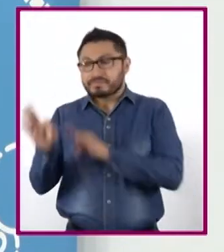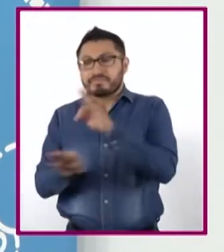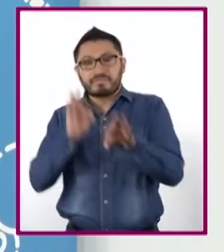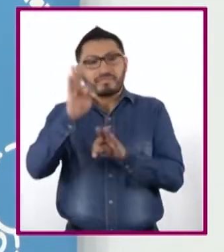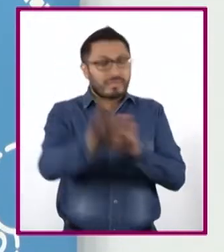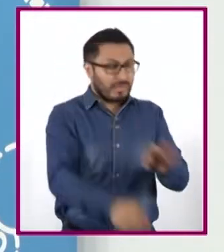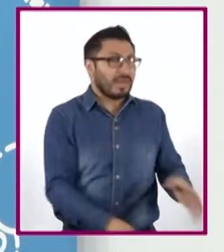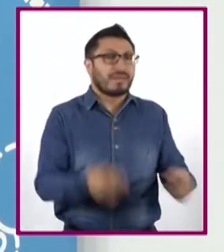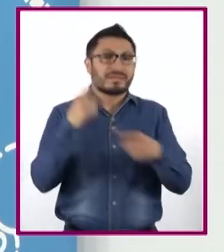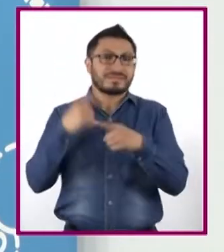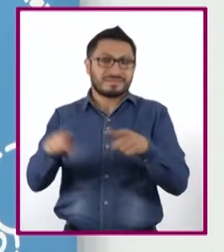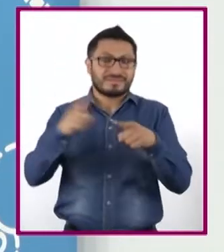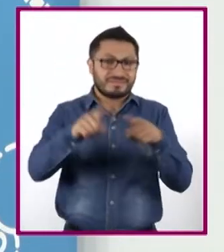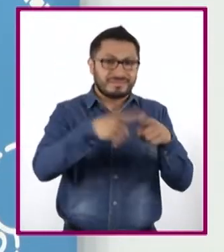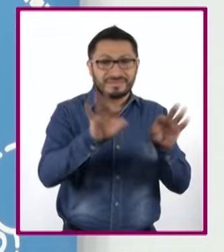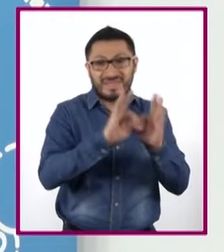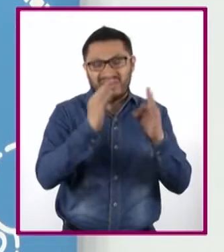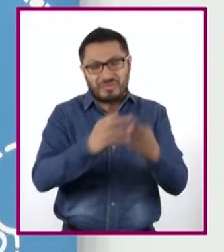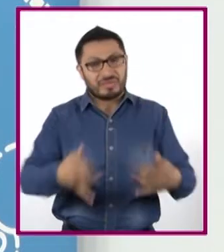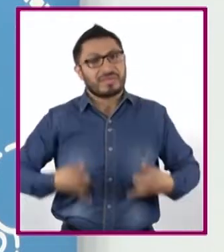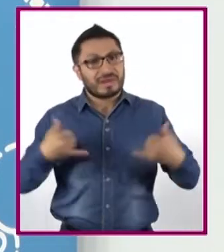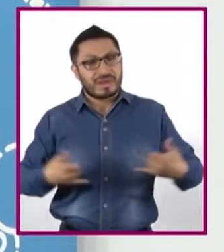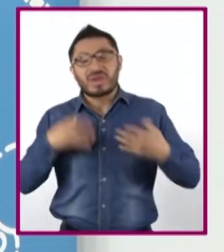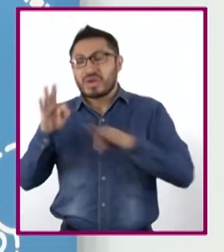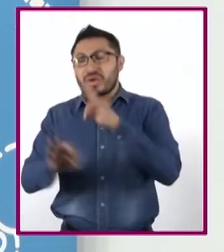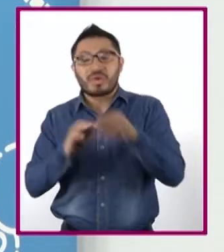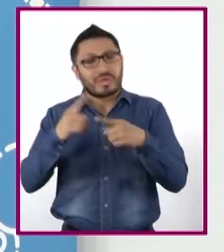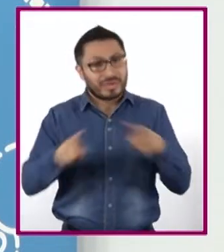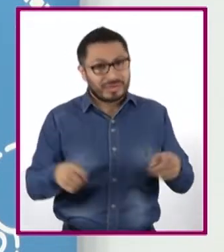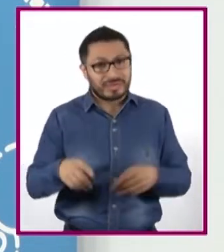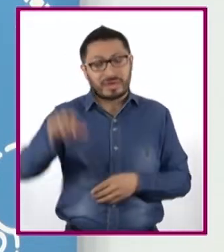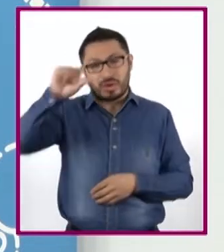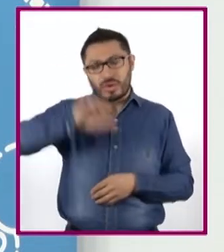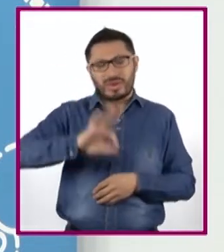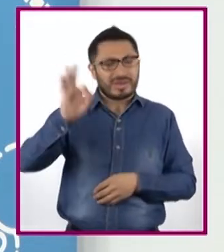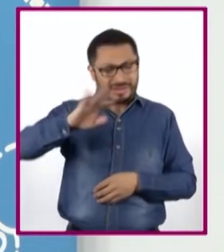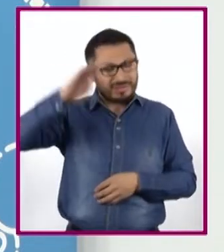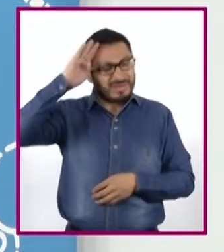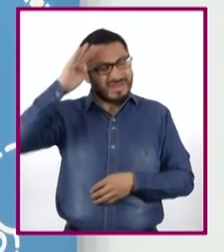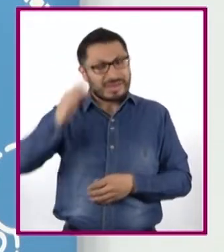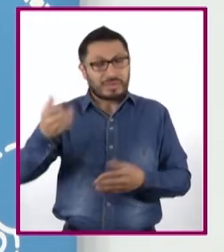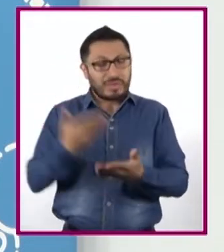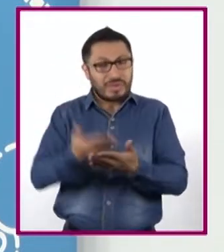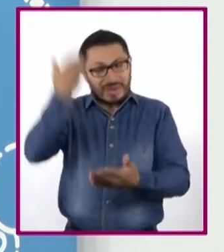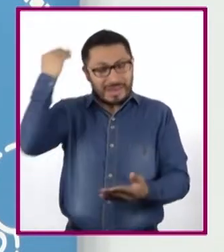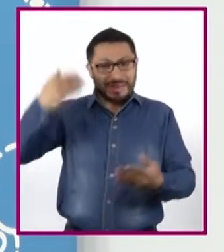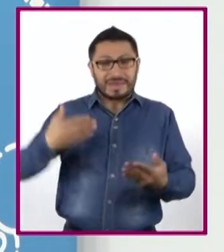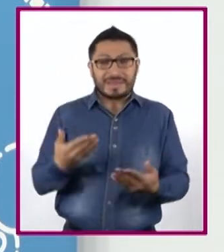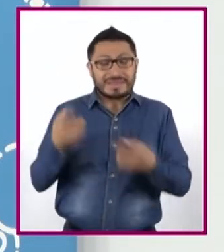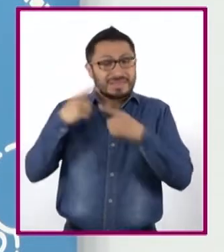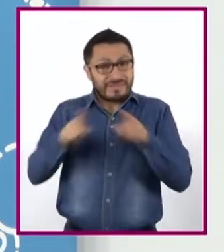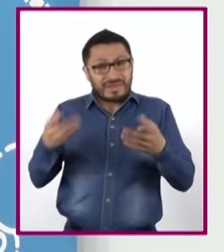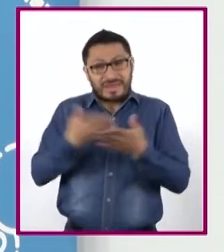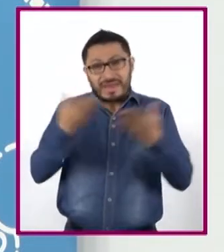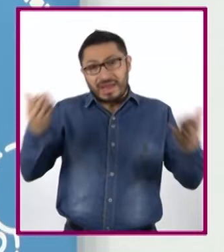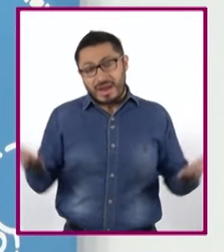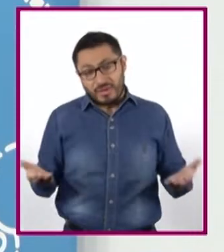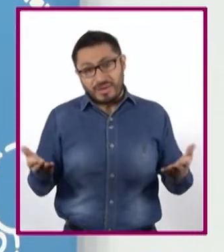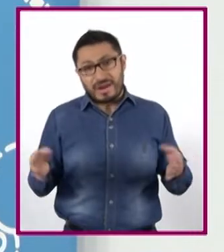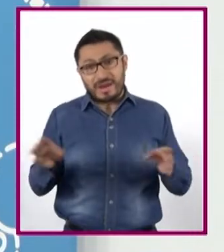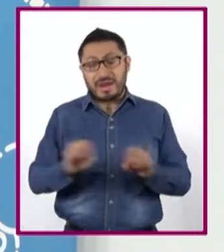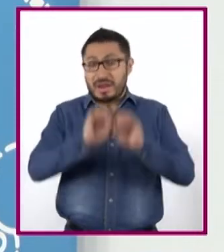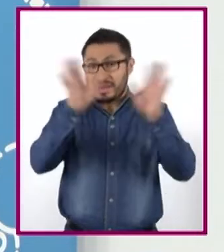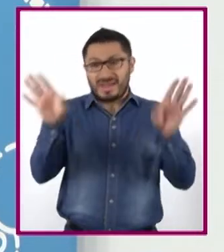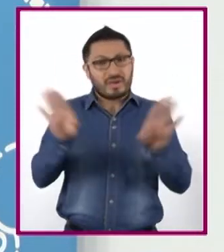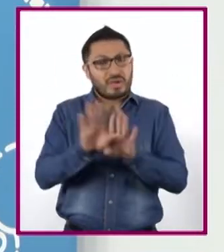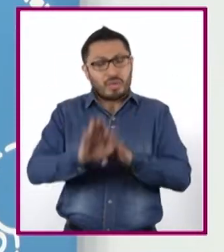distinto. Lo que hoy pensamos sobre la infancia y adolescencia tal vez tenga sus raíces más claras en el siglo XIX, con la Segunda